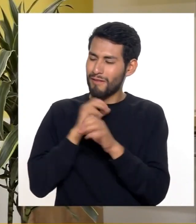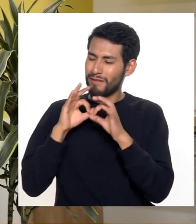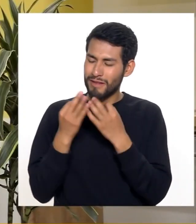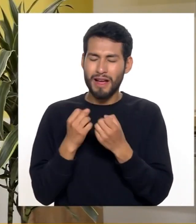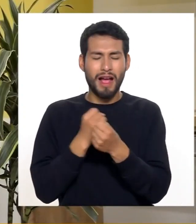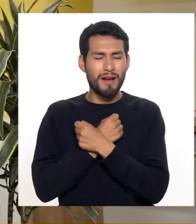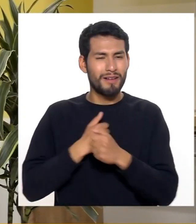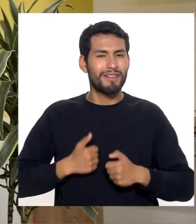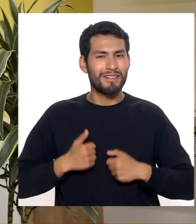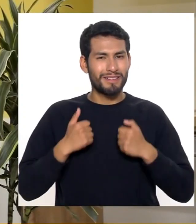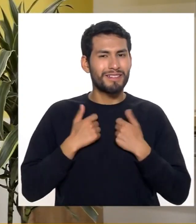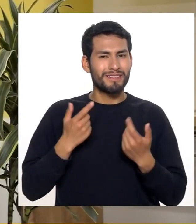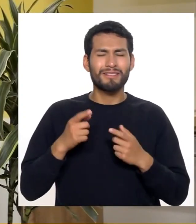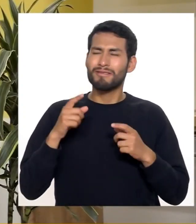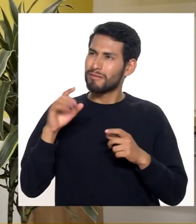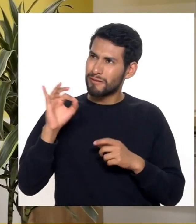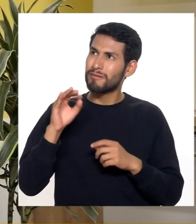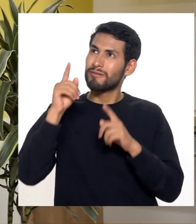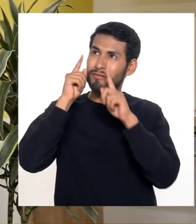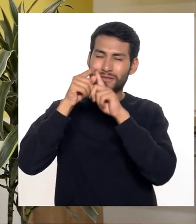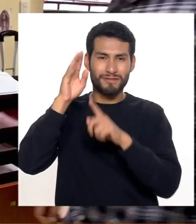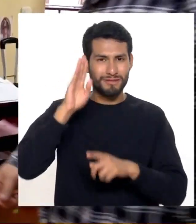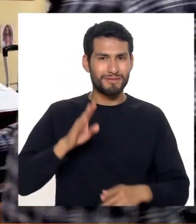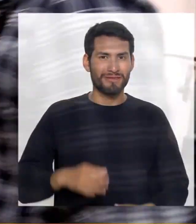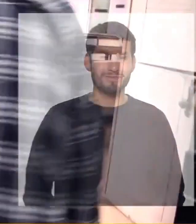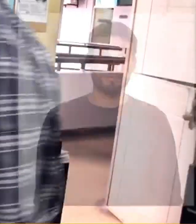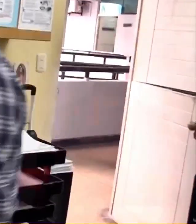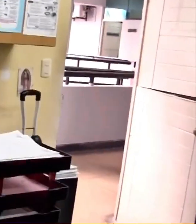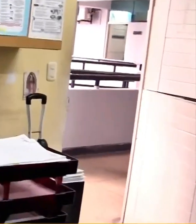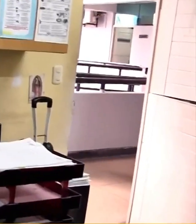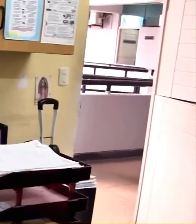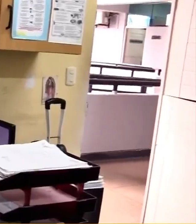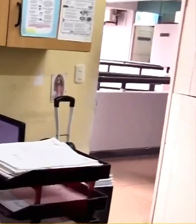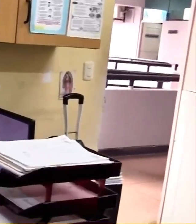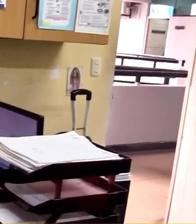a tu familia, ama tu vida y no dejes de lado a Dios.